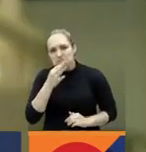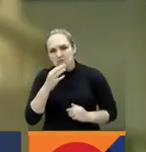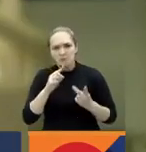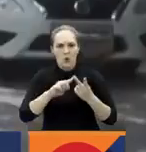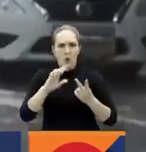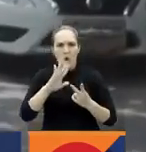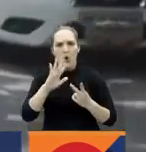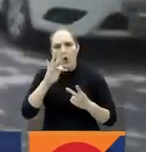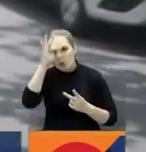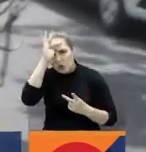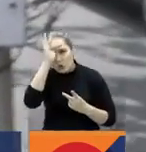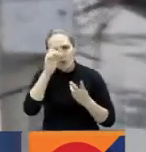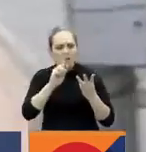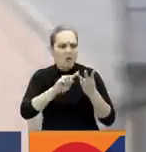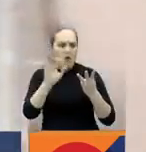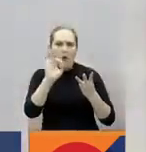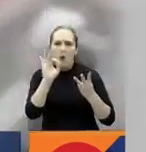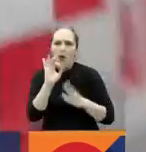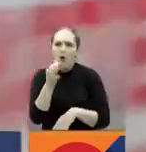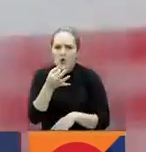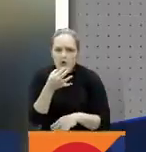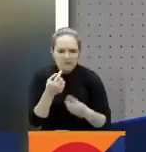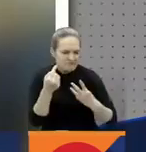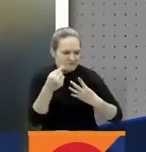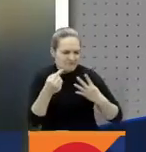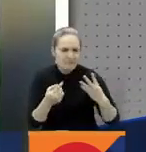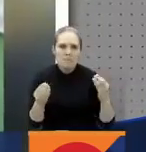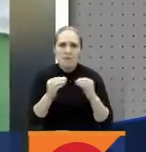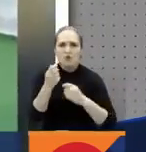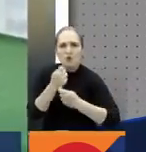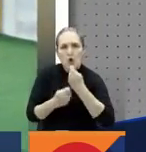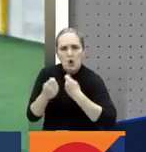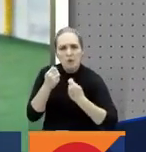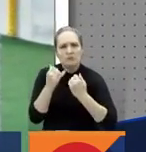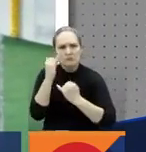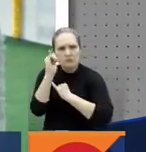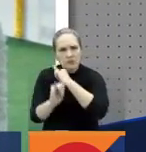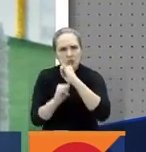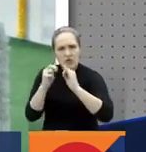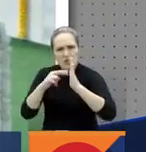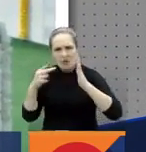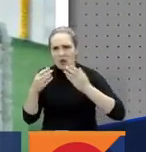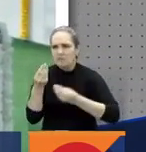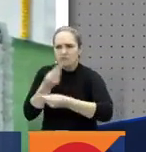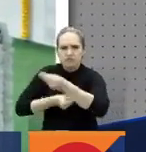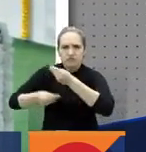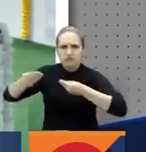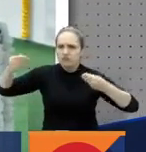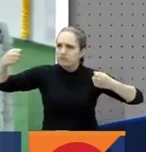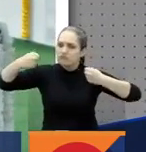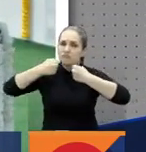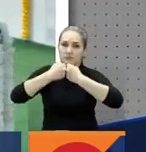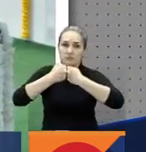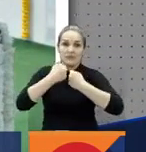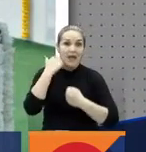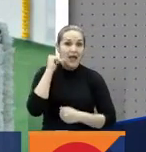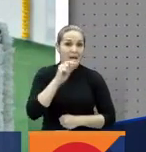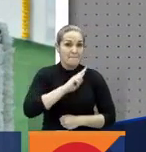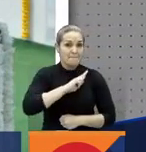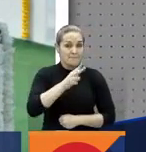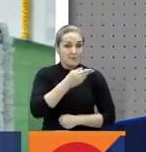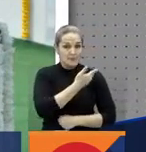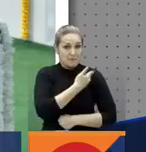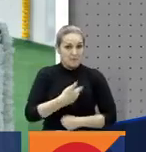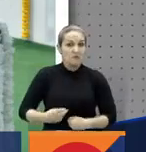espacio exterior, así como el impulso al comercio y la inversión de ambos países. El viaje de la vicepresidenta también